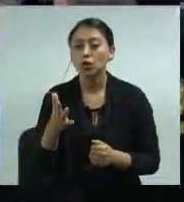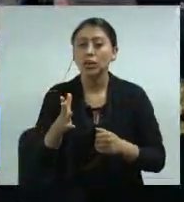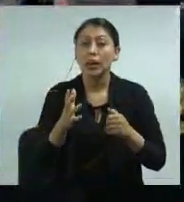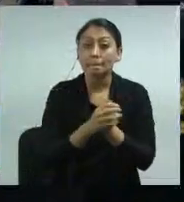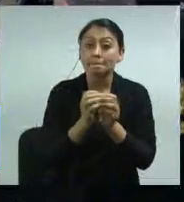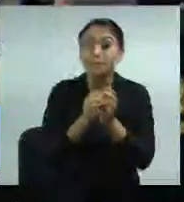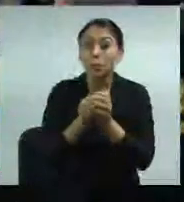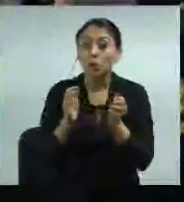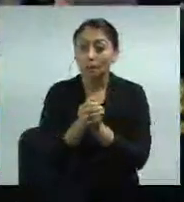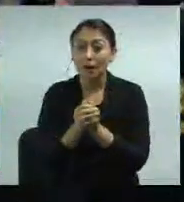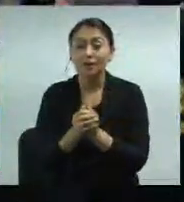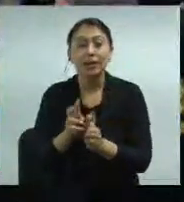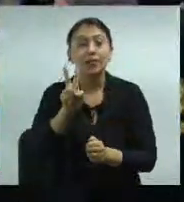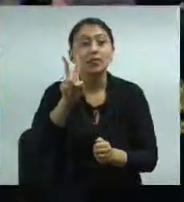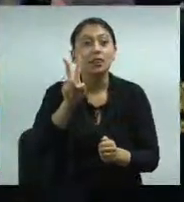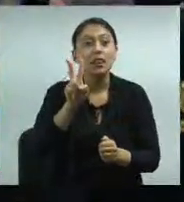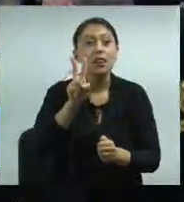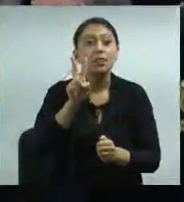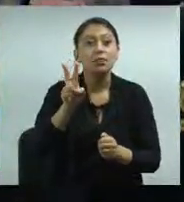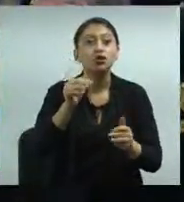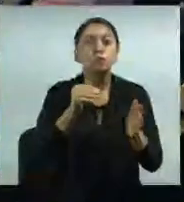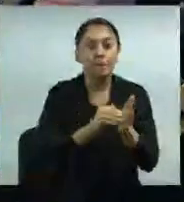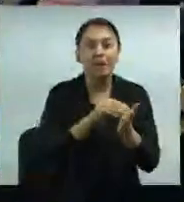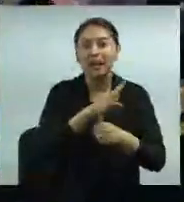que dio la FAO en el año 2000.